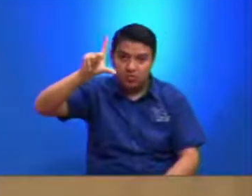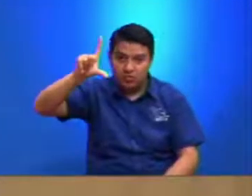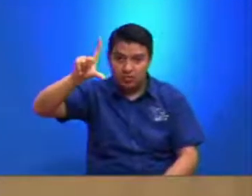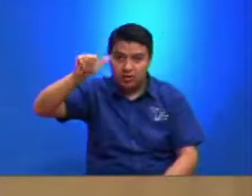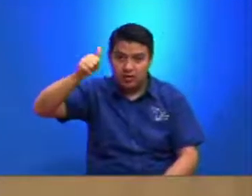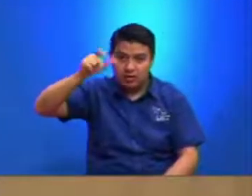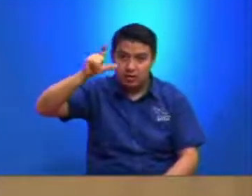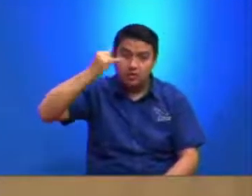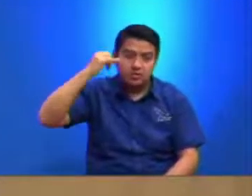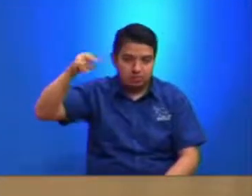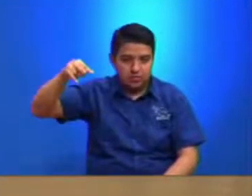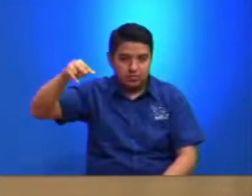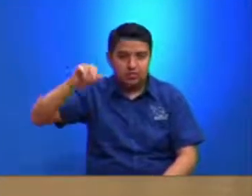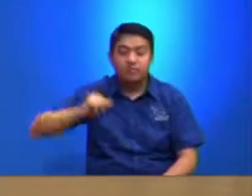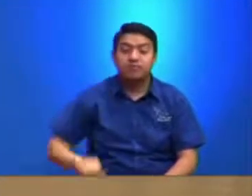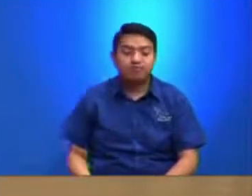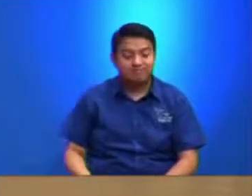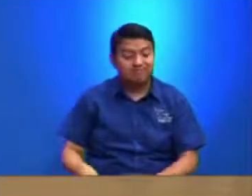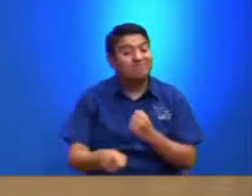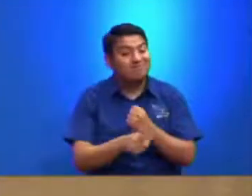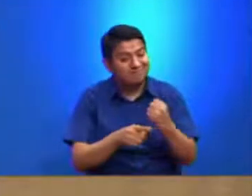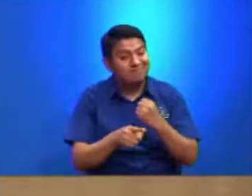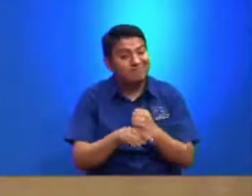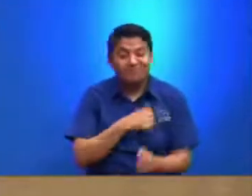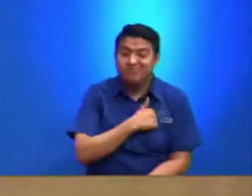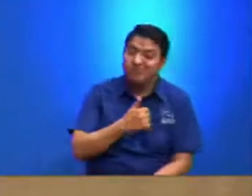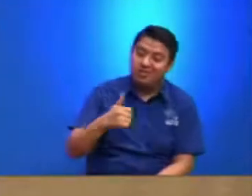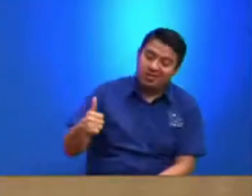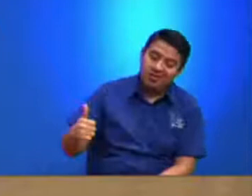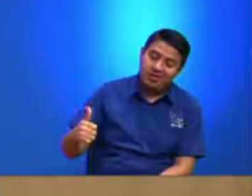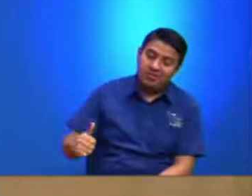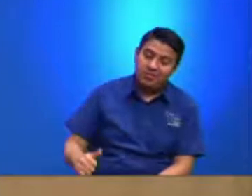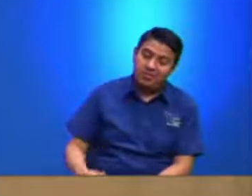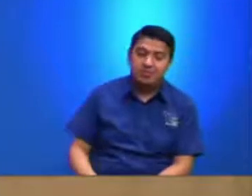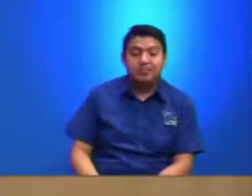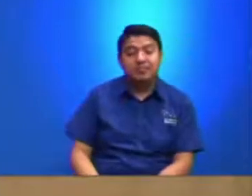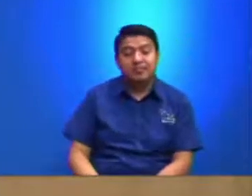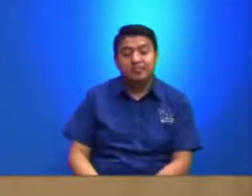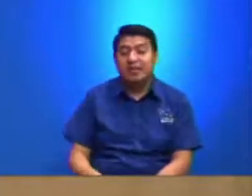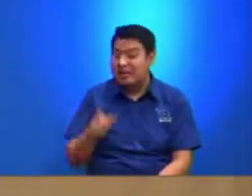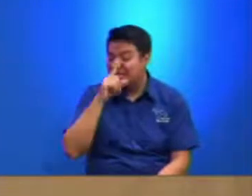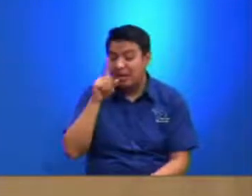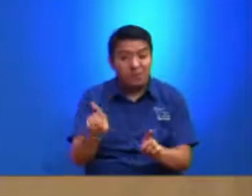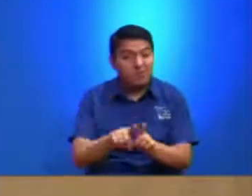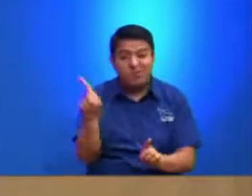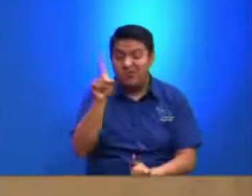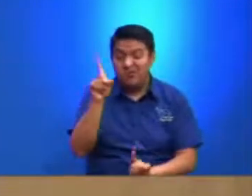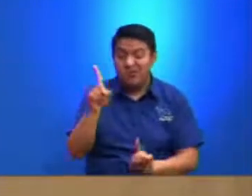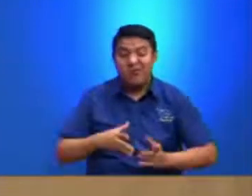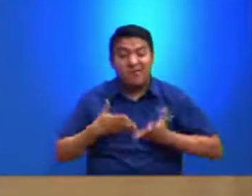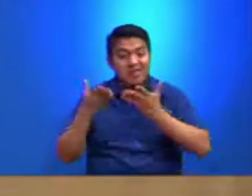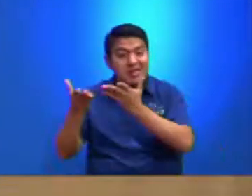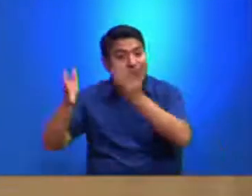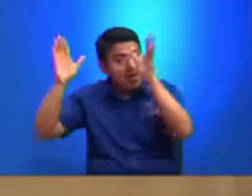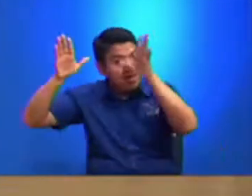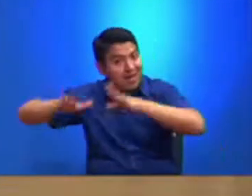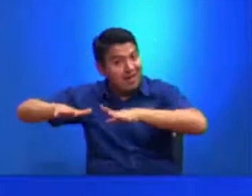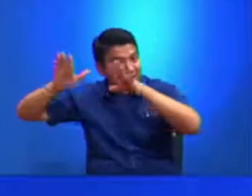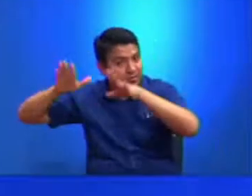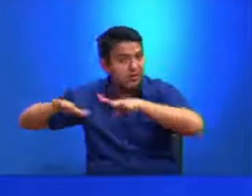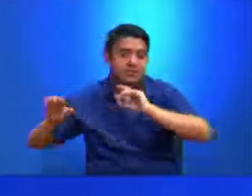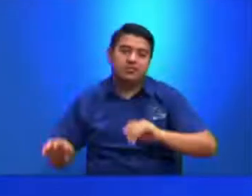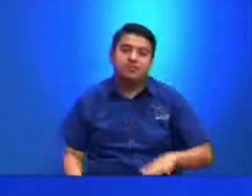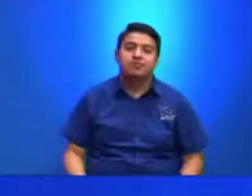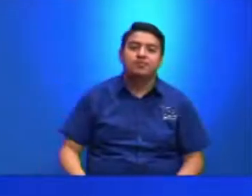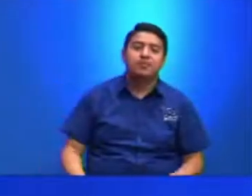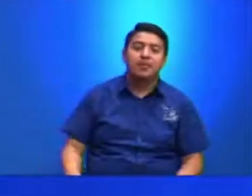que ser sensatos y. Bueno, sigamos pues. Ten misericordia de mí, oh